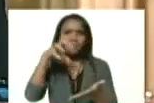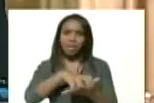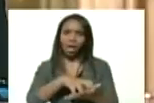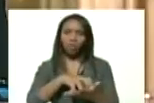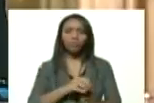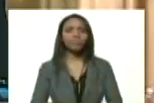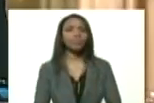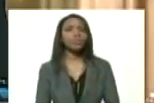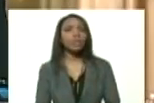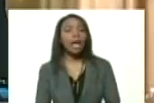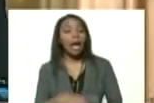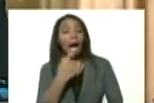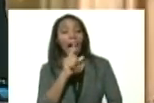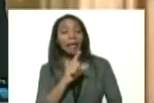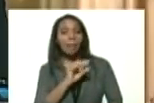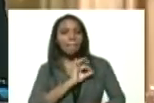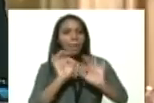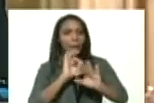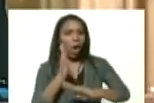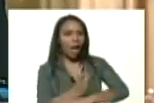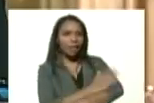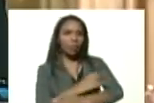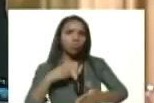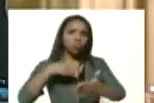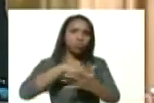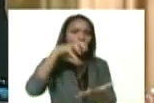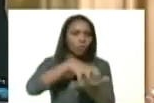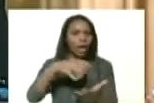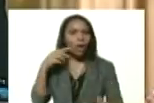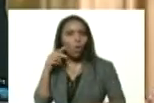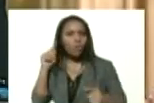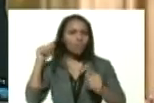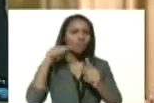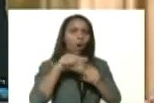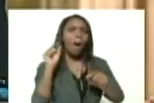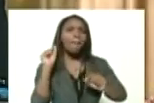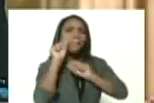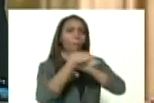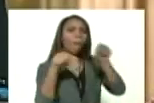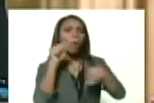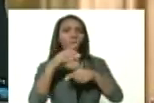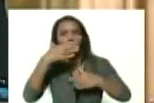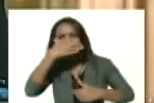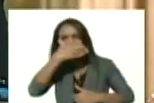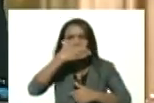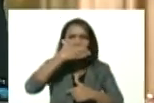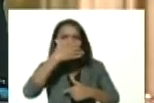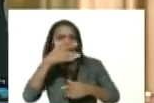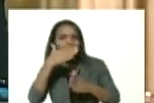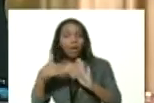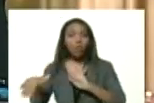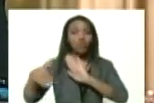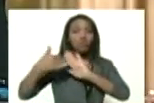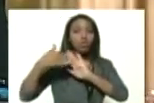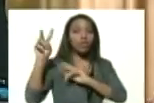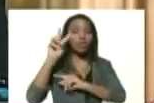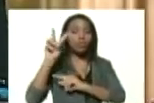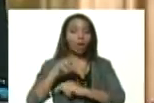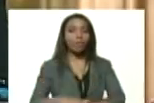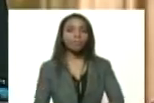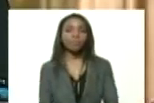que se estaba preparando los ataques militares terroristas que se estaban preparando contra venezuela'